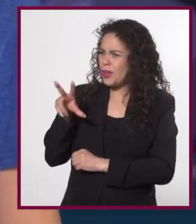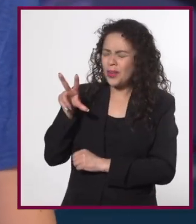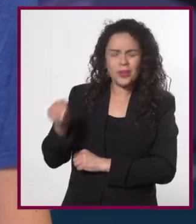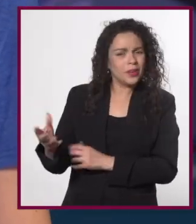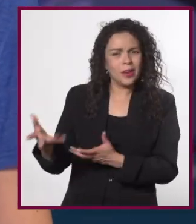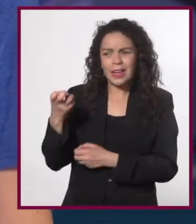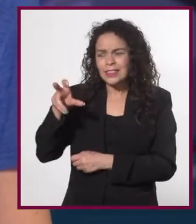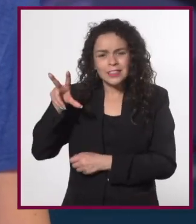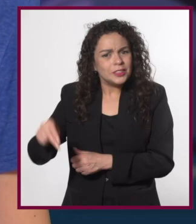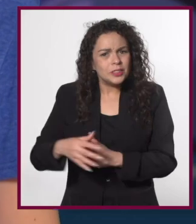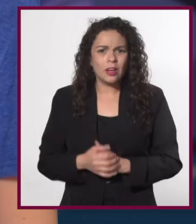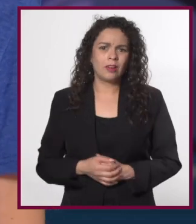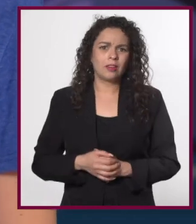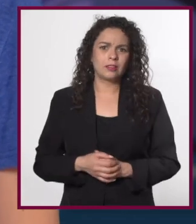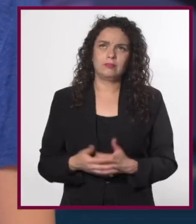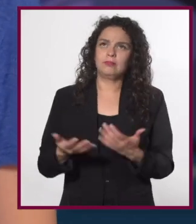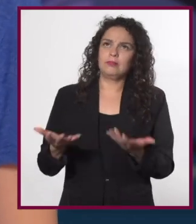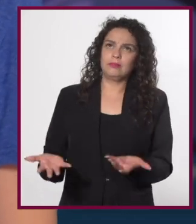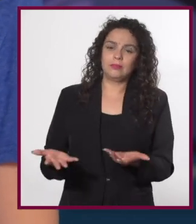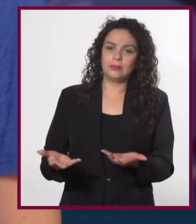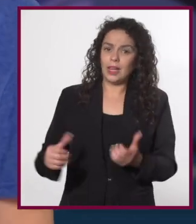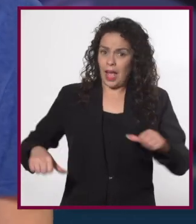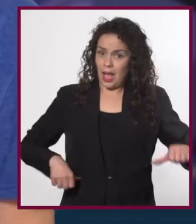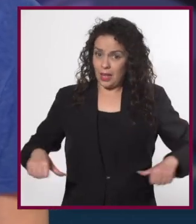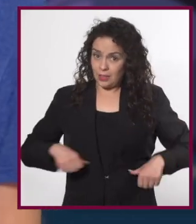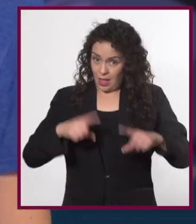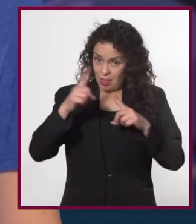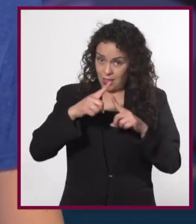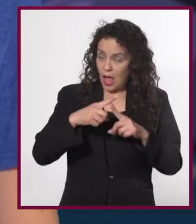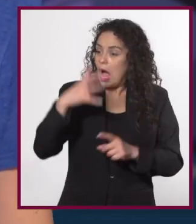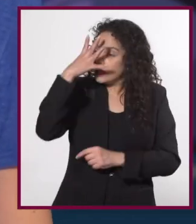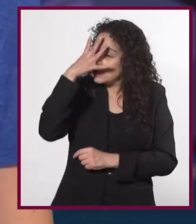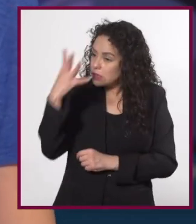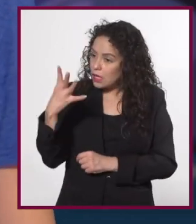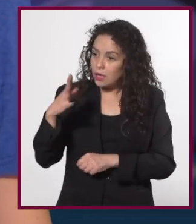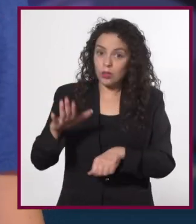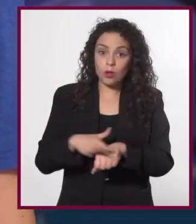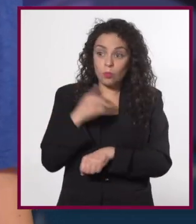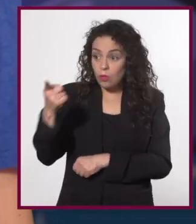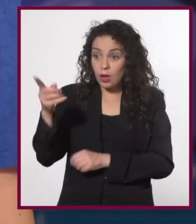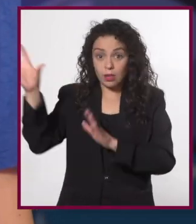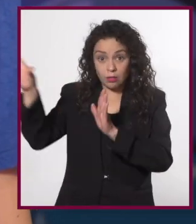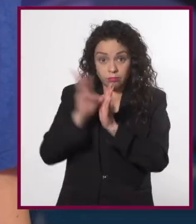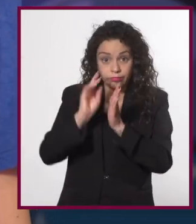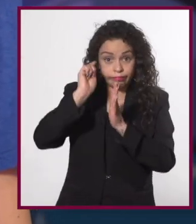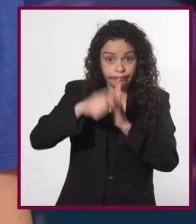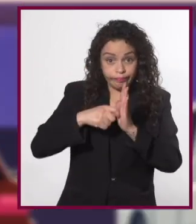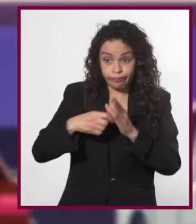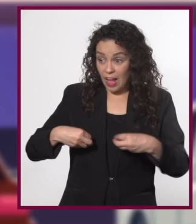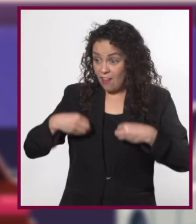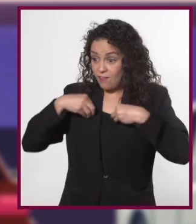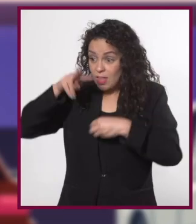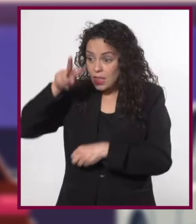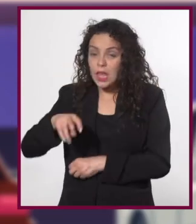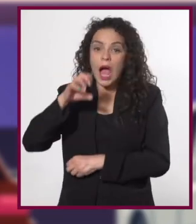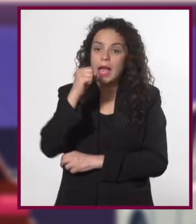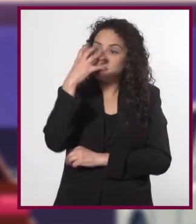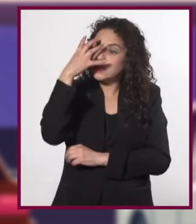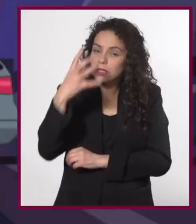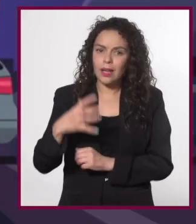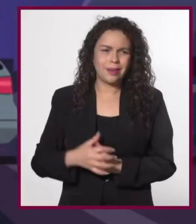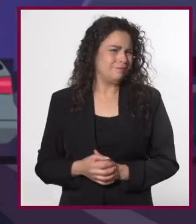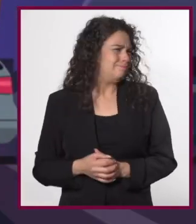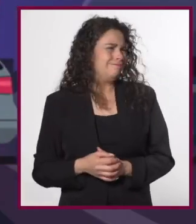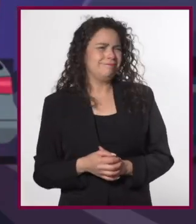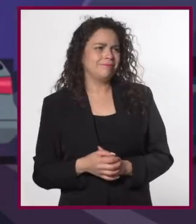nada por ahí. Nuestra tarea es cosa seria, porque los documentales son serios. ¡Claro que no! Bueno,